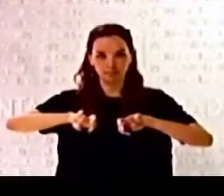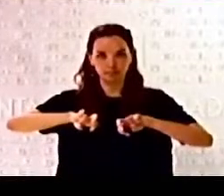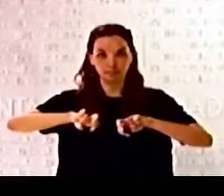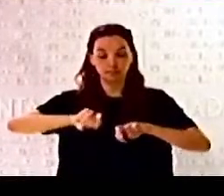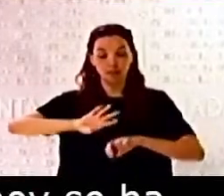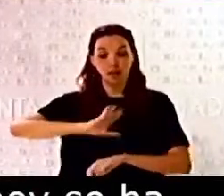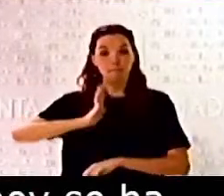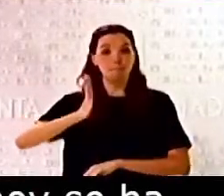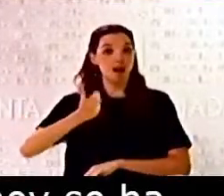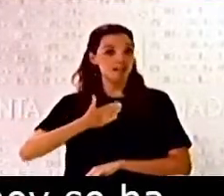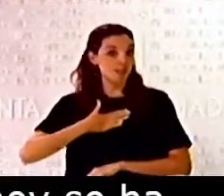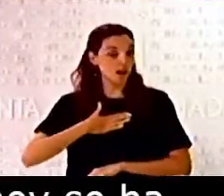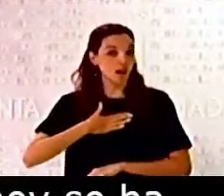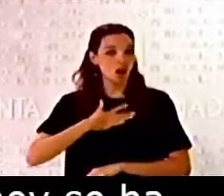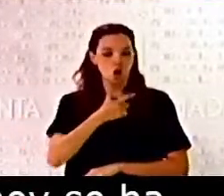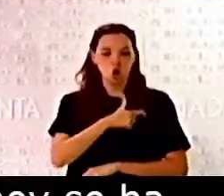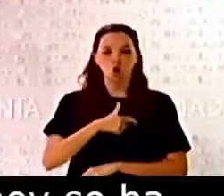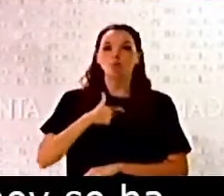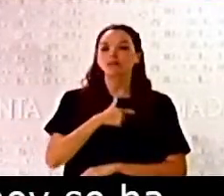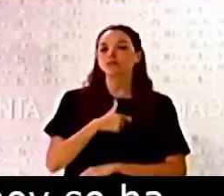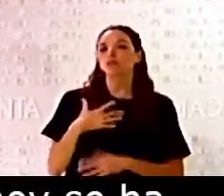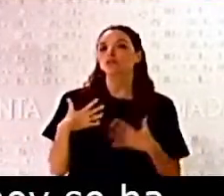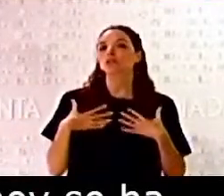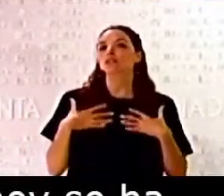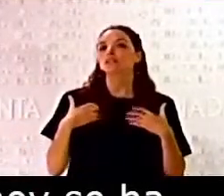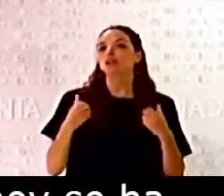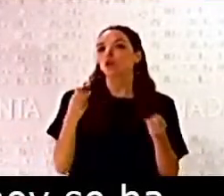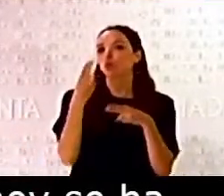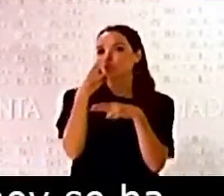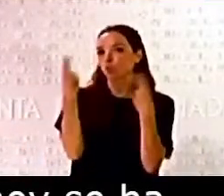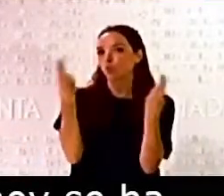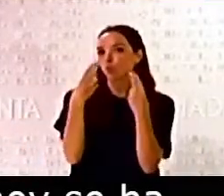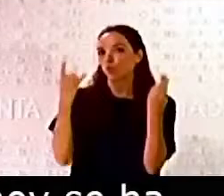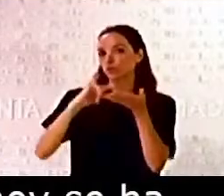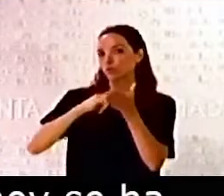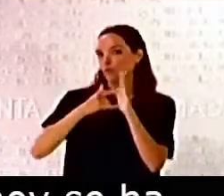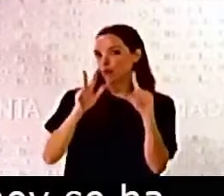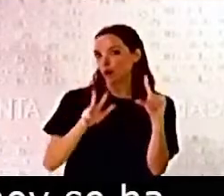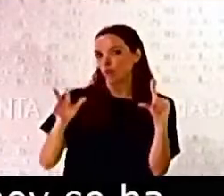Mañana se celebra Comisión de Salud Pública del Sistema Nacional de Salud.